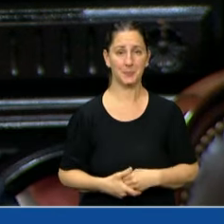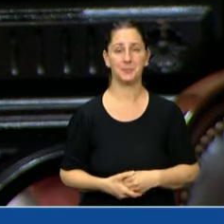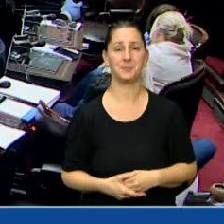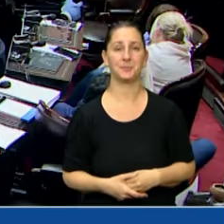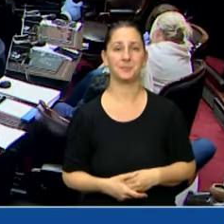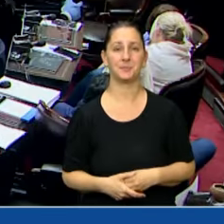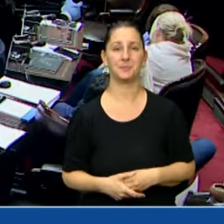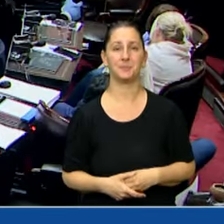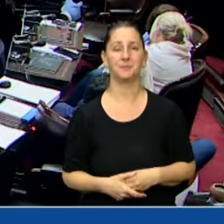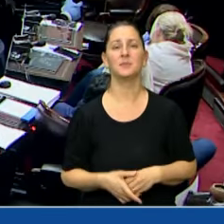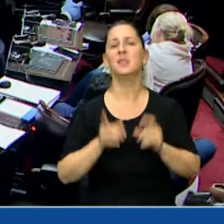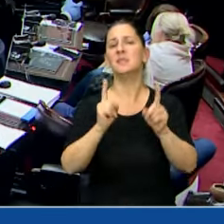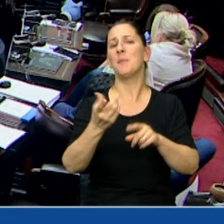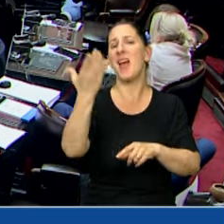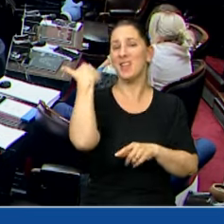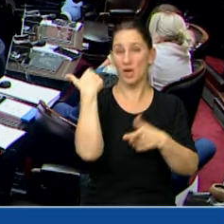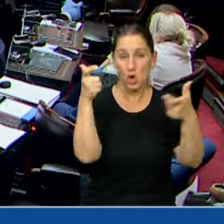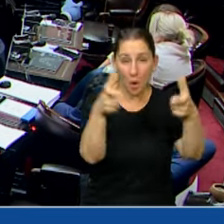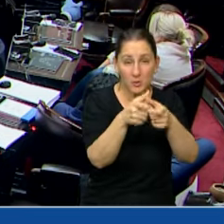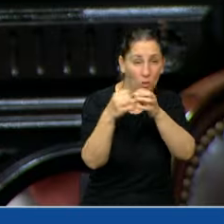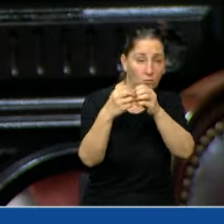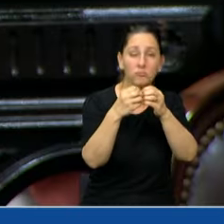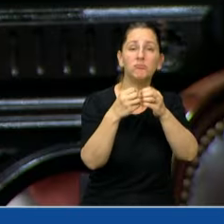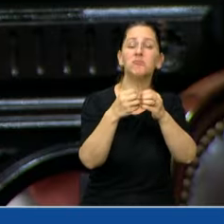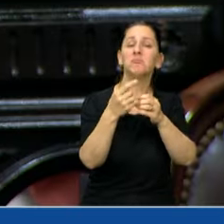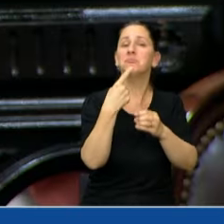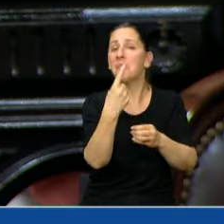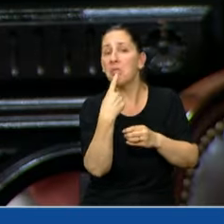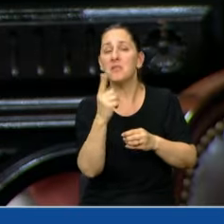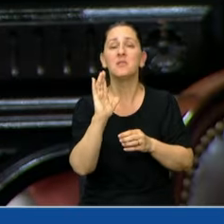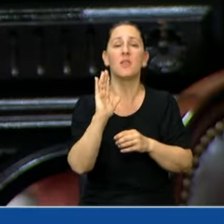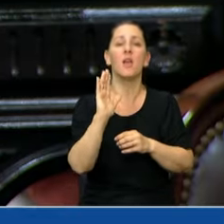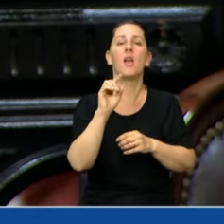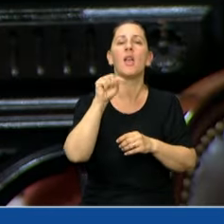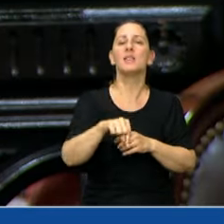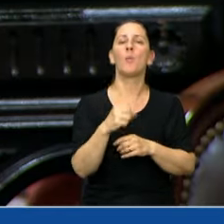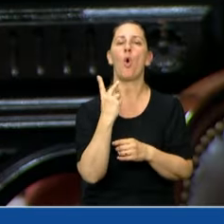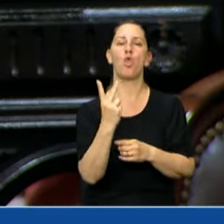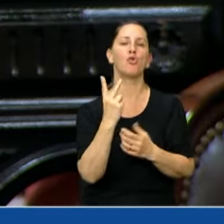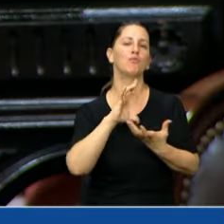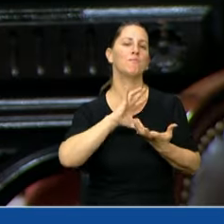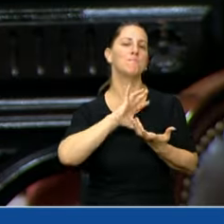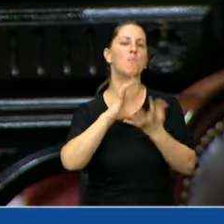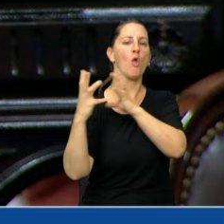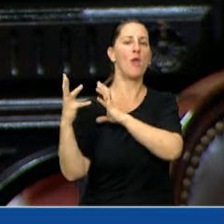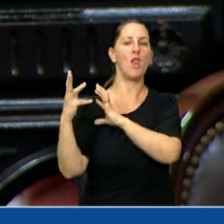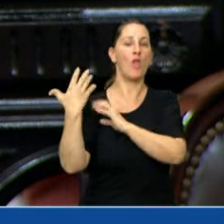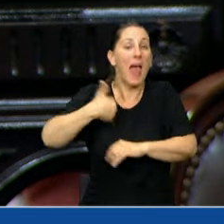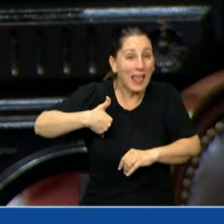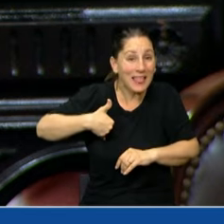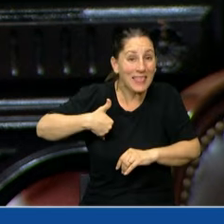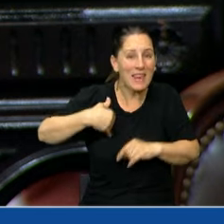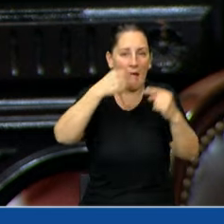necesita también se dijo ayer en Comisión que se habla o que se trata de dos modelos de país